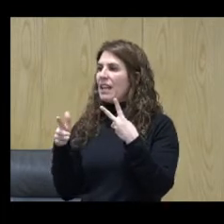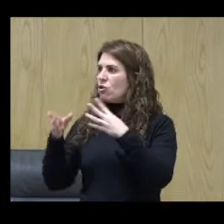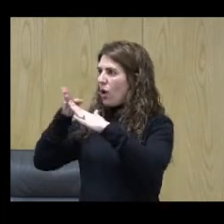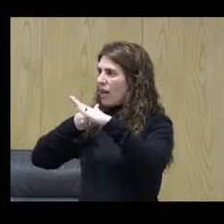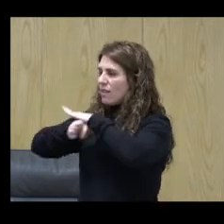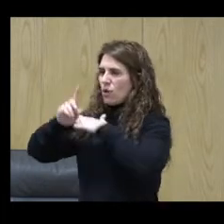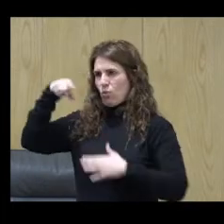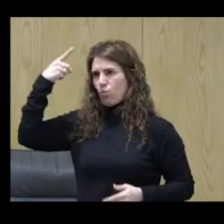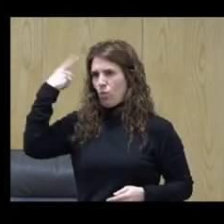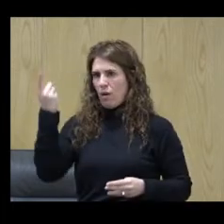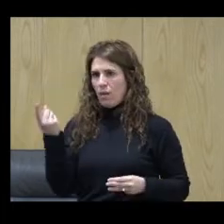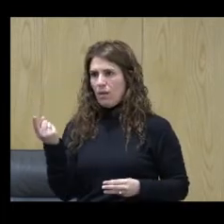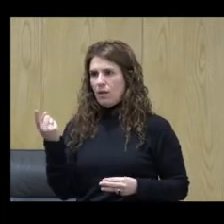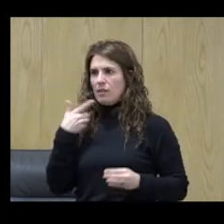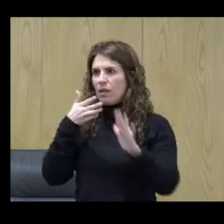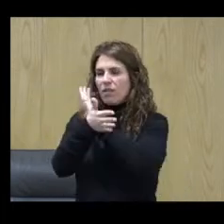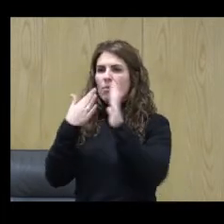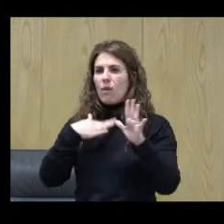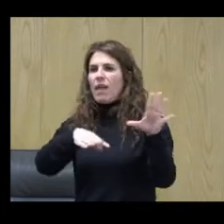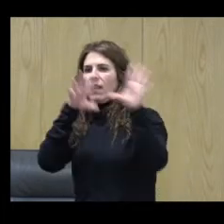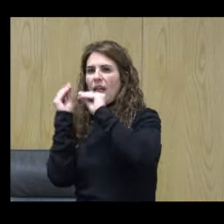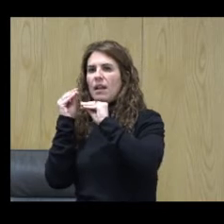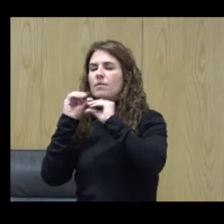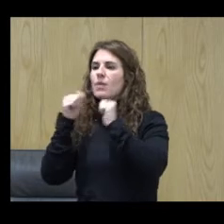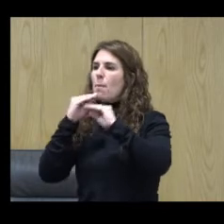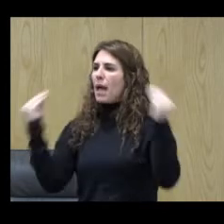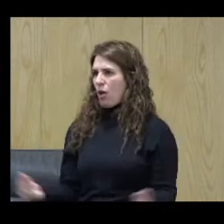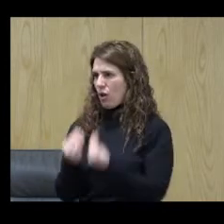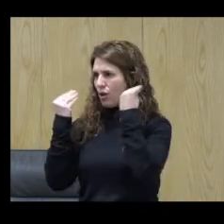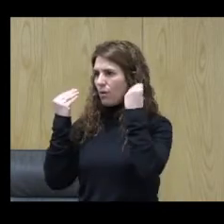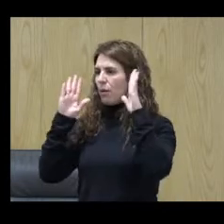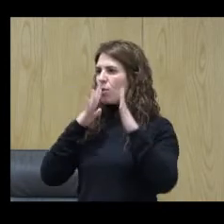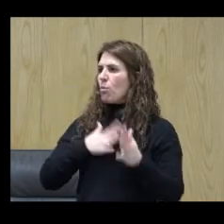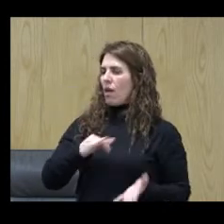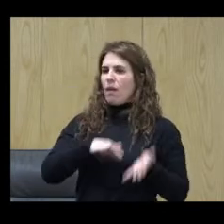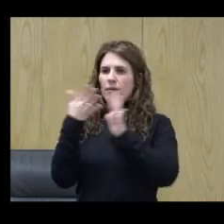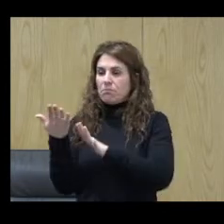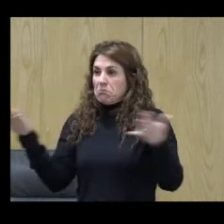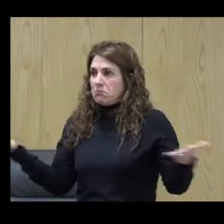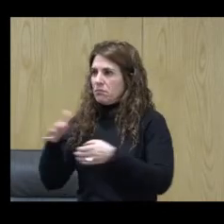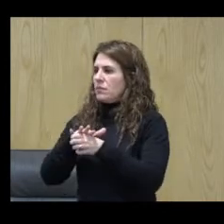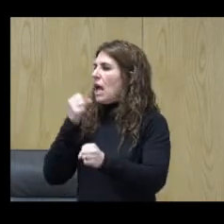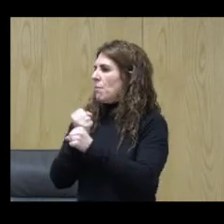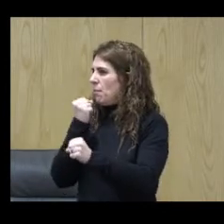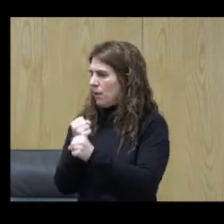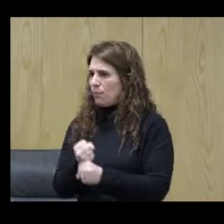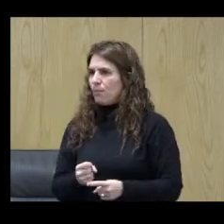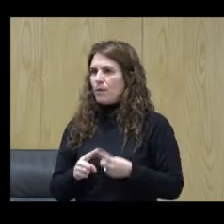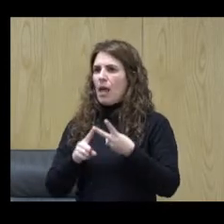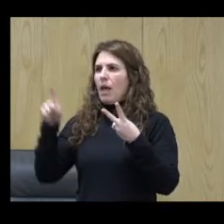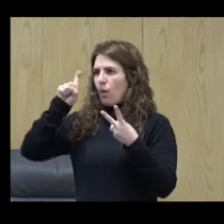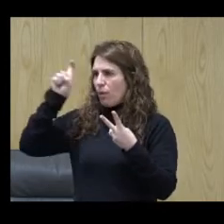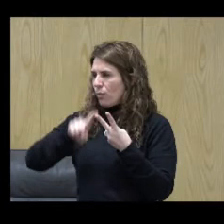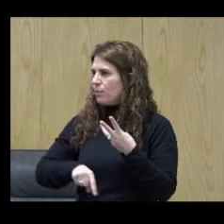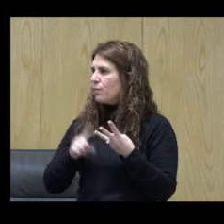la cultura, ¿no? De entender mejor, pero lo podremos aplicar al empleo, a la